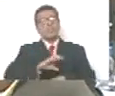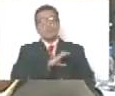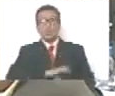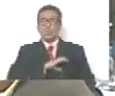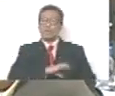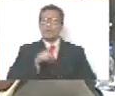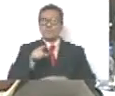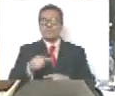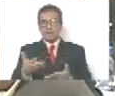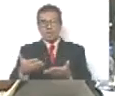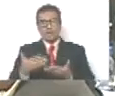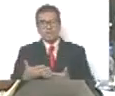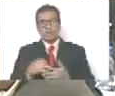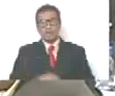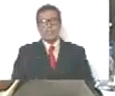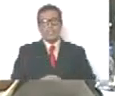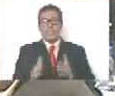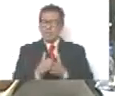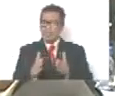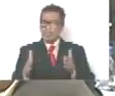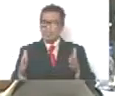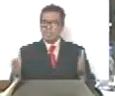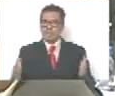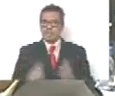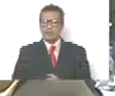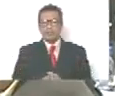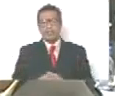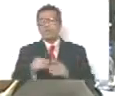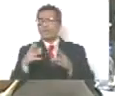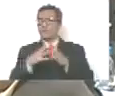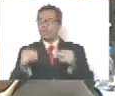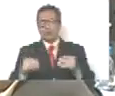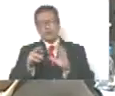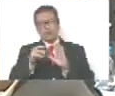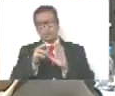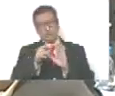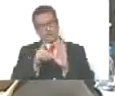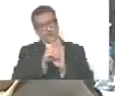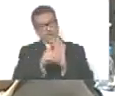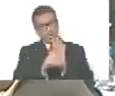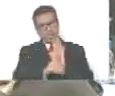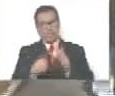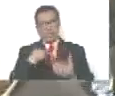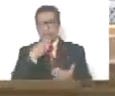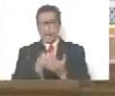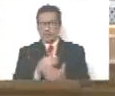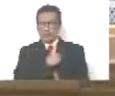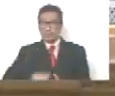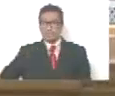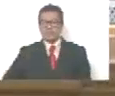para ampliar con mayores detalles esta intervención. Gracias, presidente.